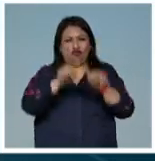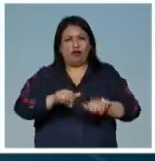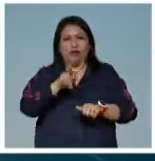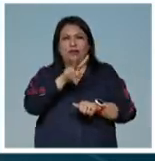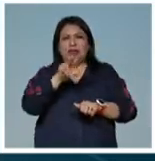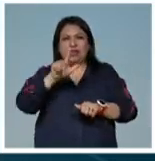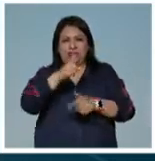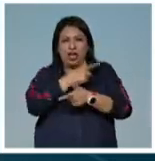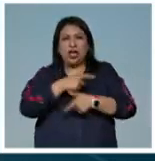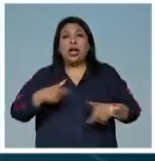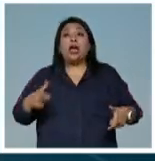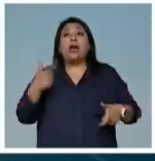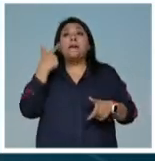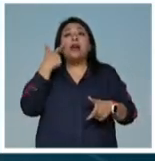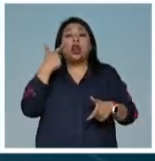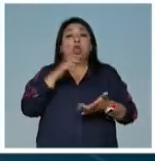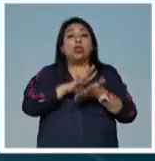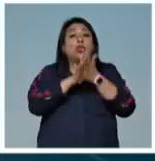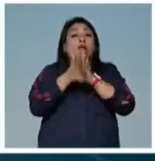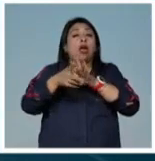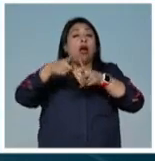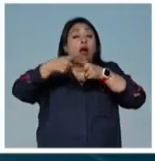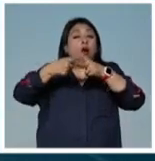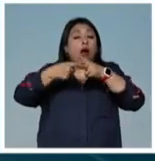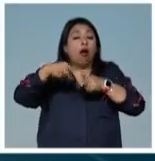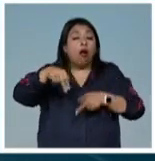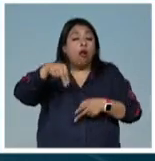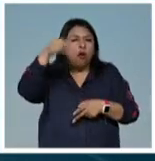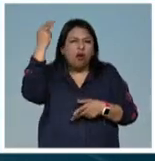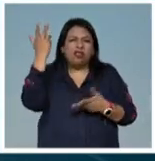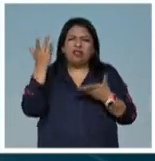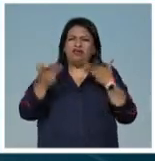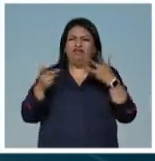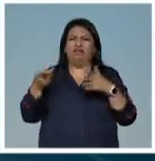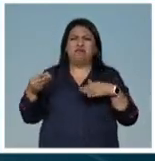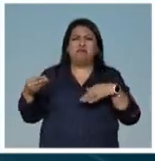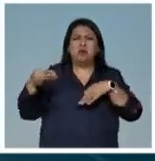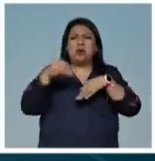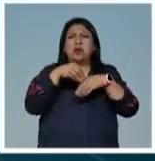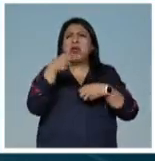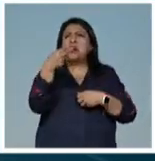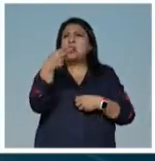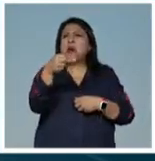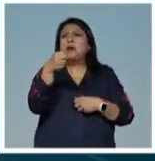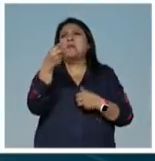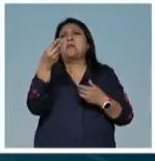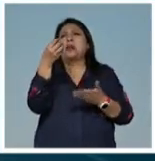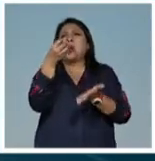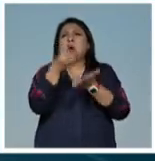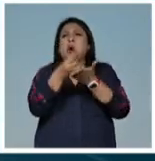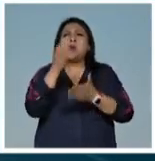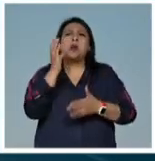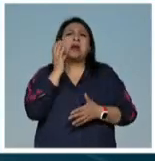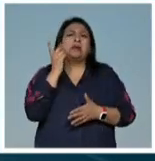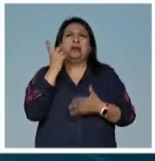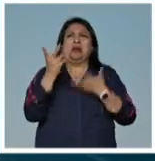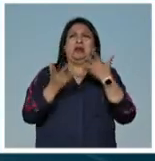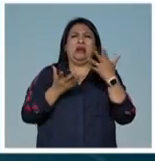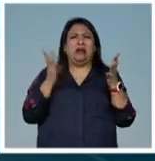a la estatua de la División del Norte. Toda la polémica respecto a llevar su nombre en oro a la Cámara de